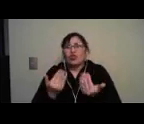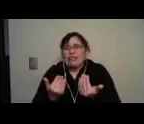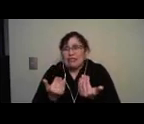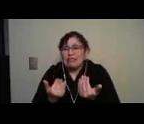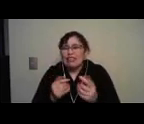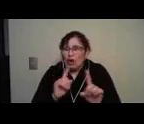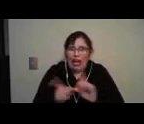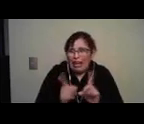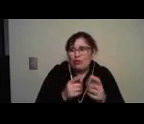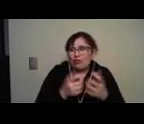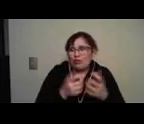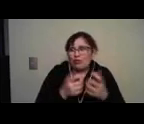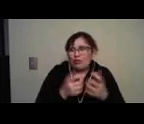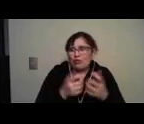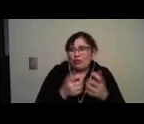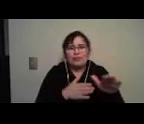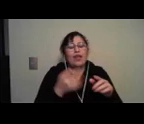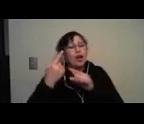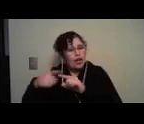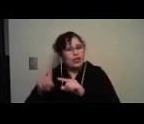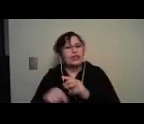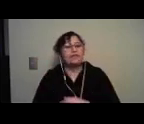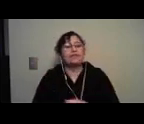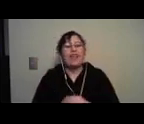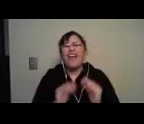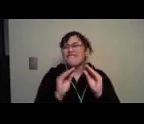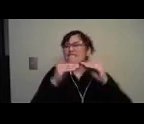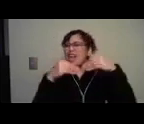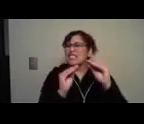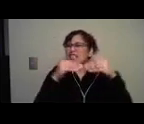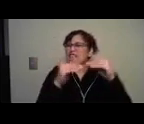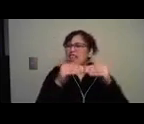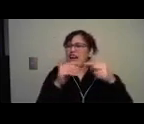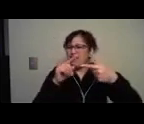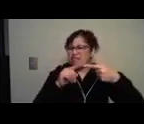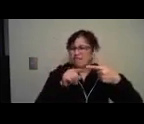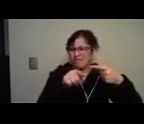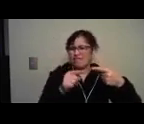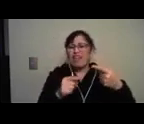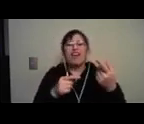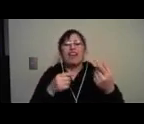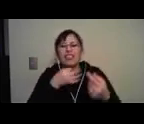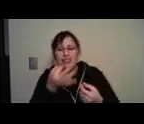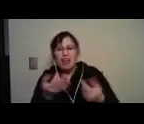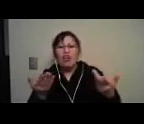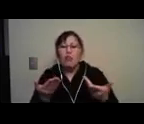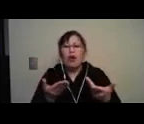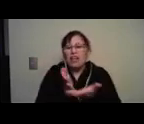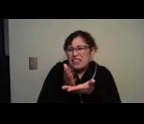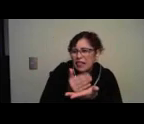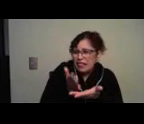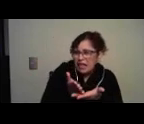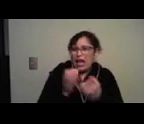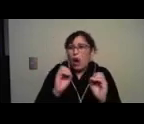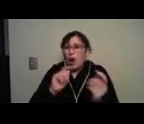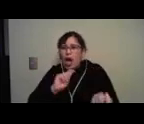La flexibilidad mental, que es la capacidad para generar nuevas estrategias, para adaptar la conducta, ¿ya? Frente a los cambios o